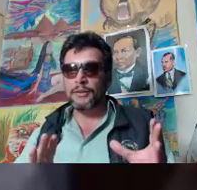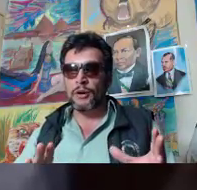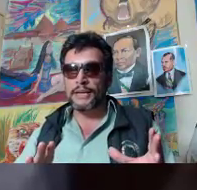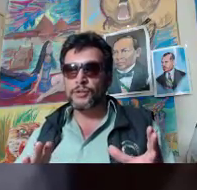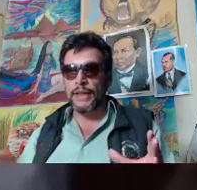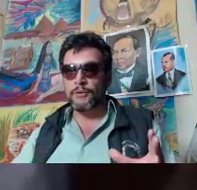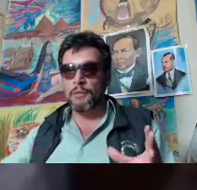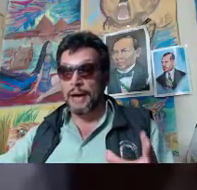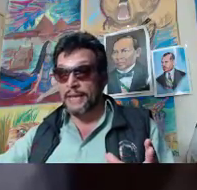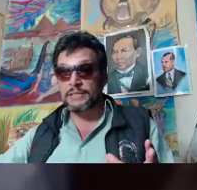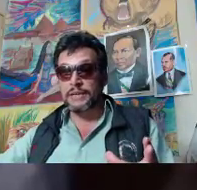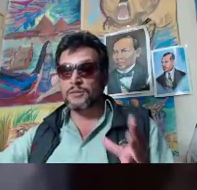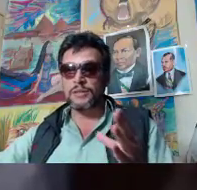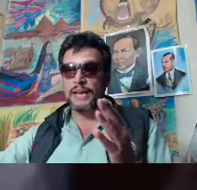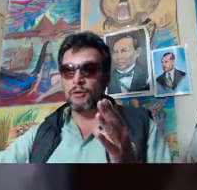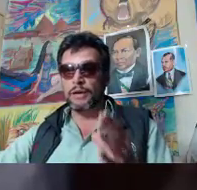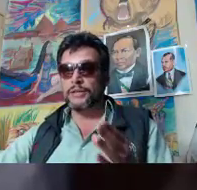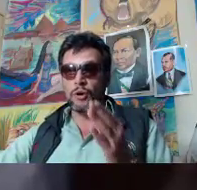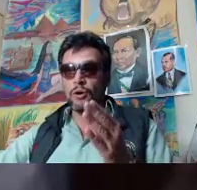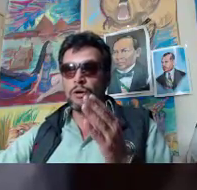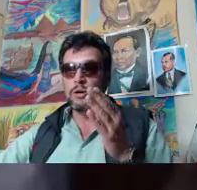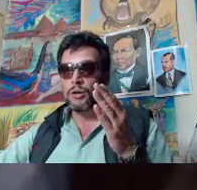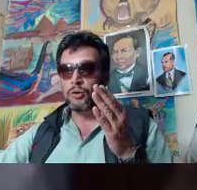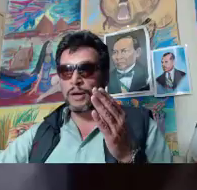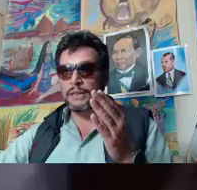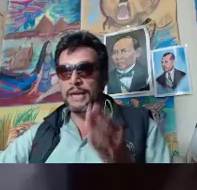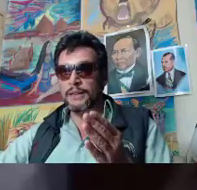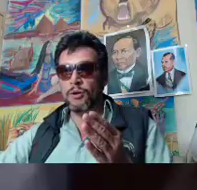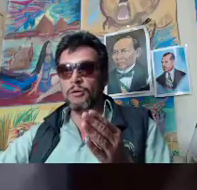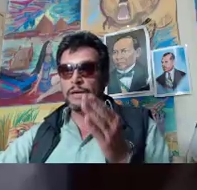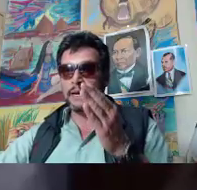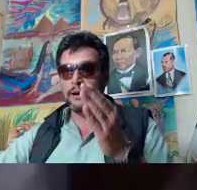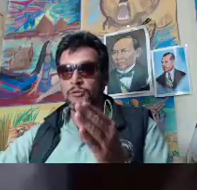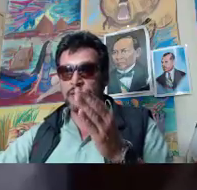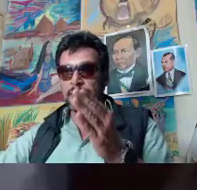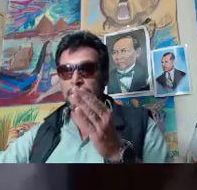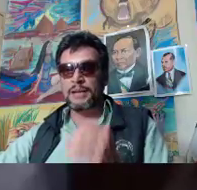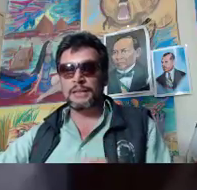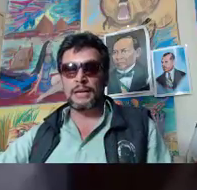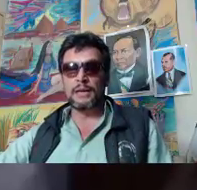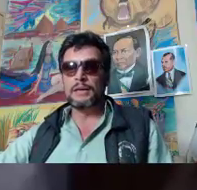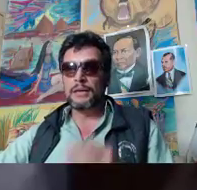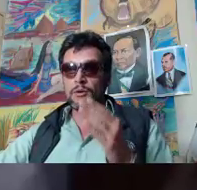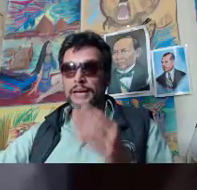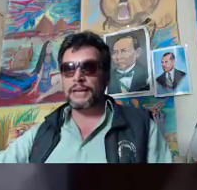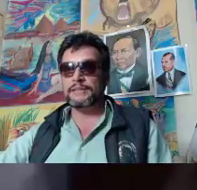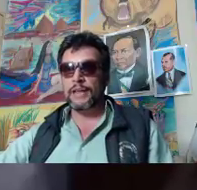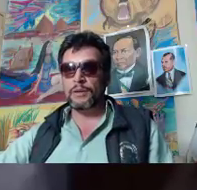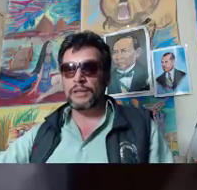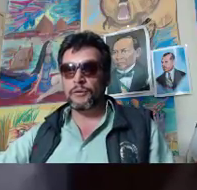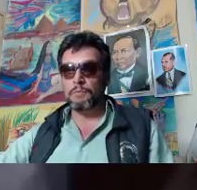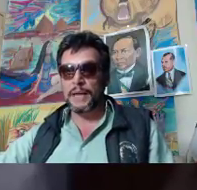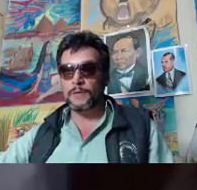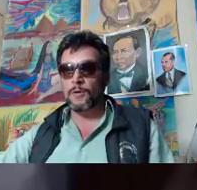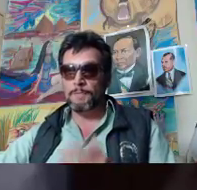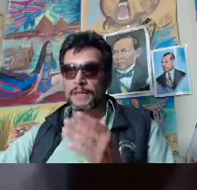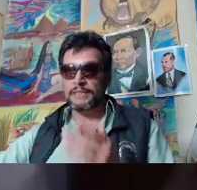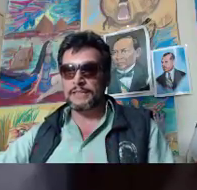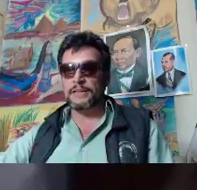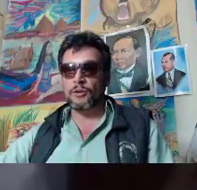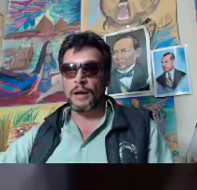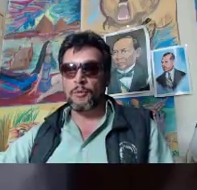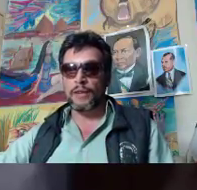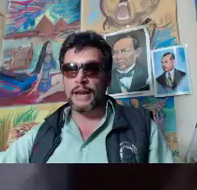que realmente no le ha hecho daño al país. Eso es algo que yo no entiendo, que constantemente lo haya estado